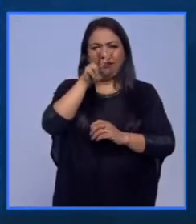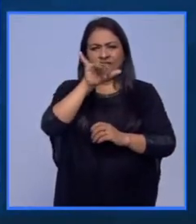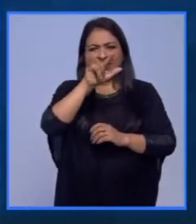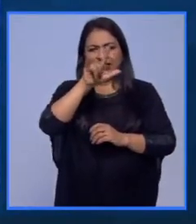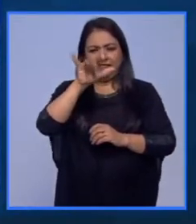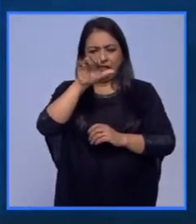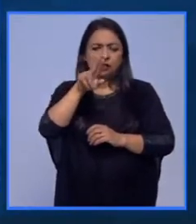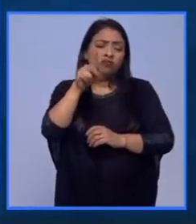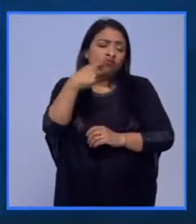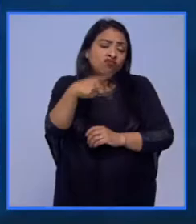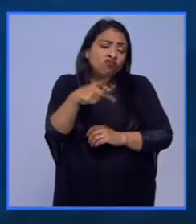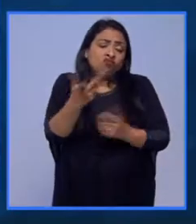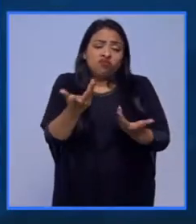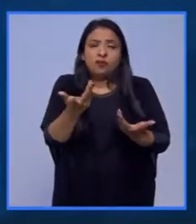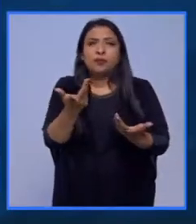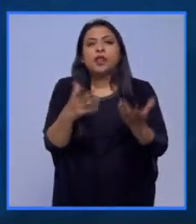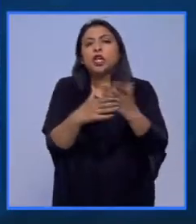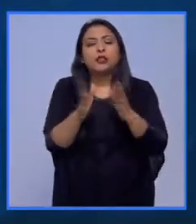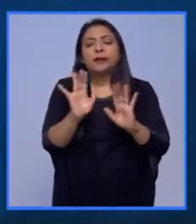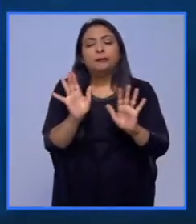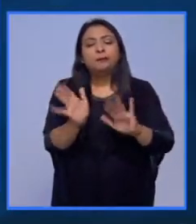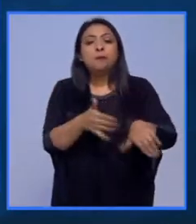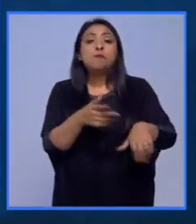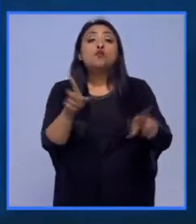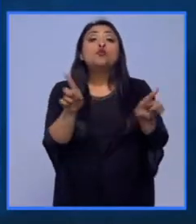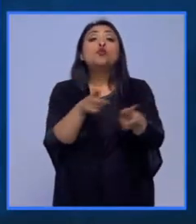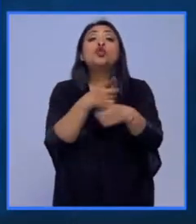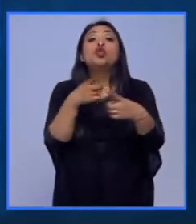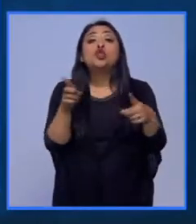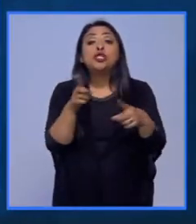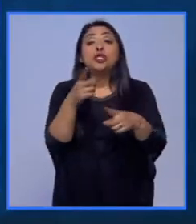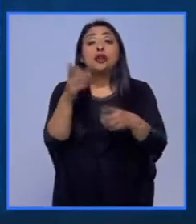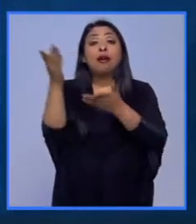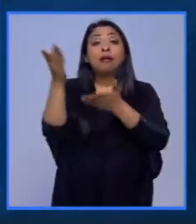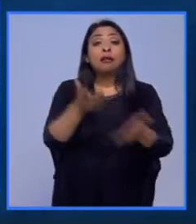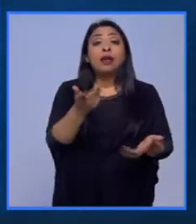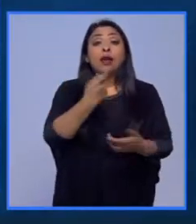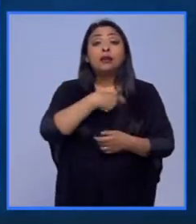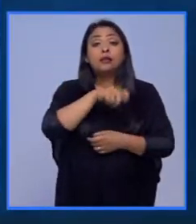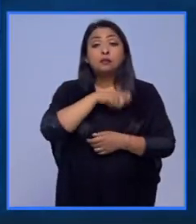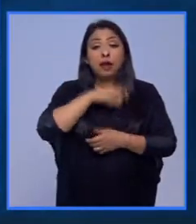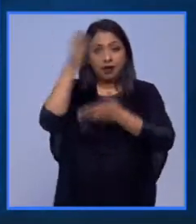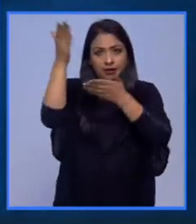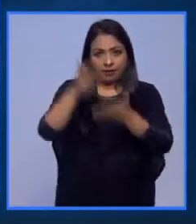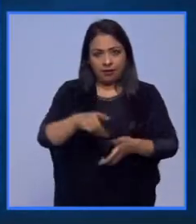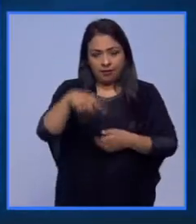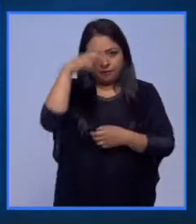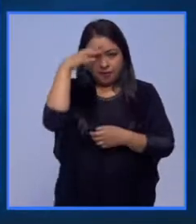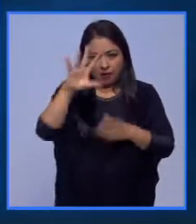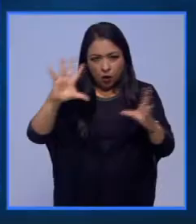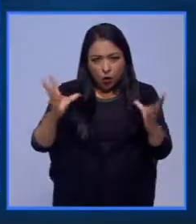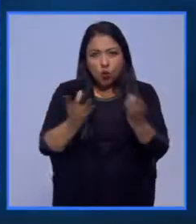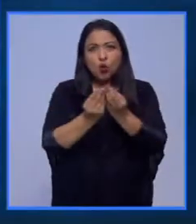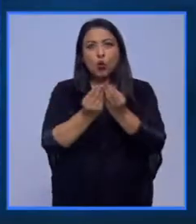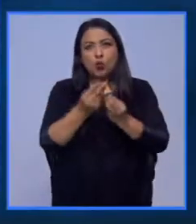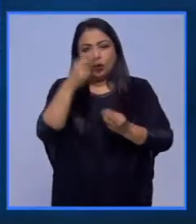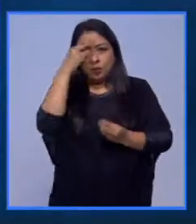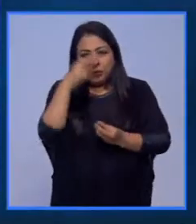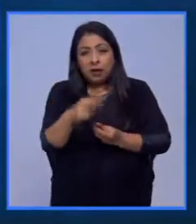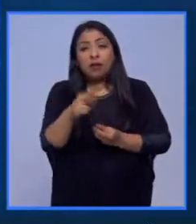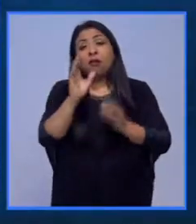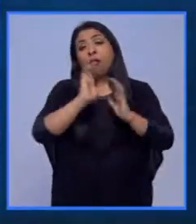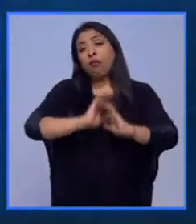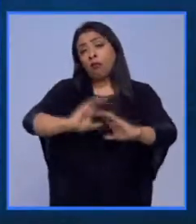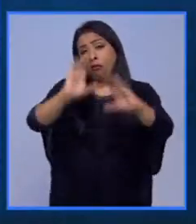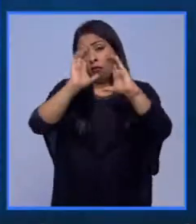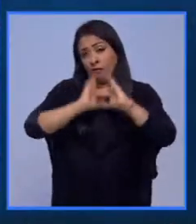cosa que, más bien no es una cosa, es una música que viene de España, la traen a México, se conjunta en México y son